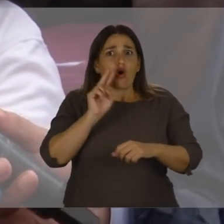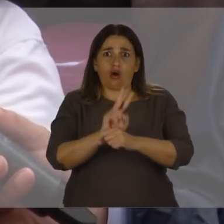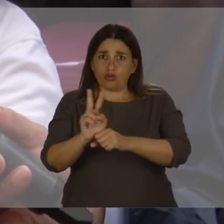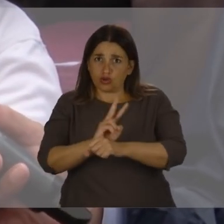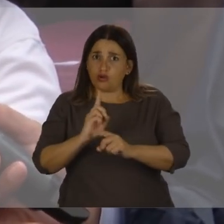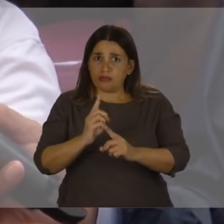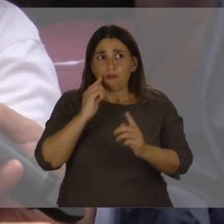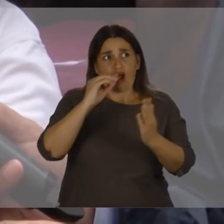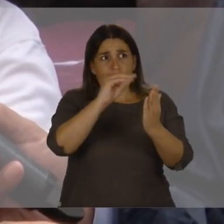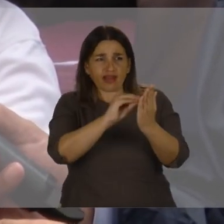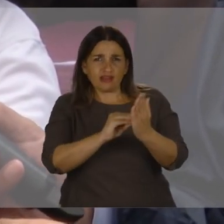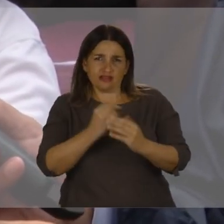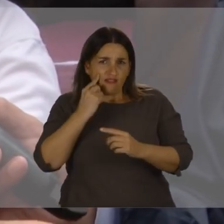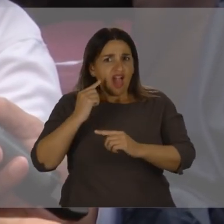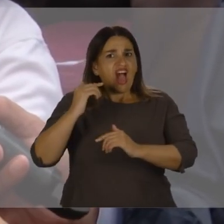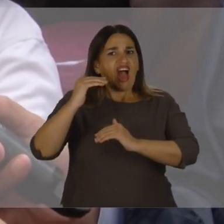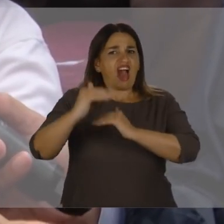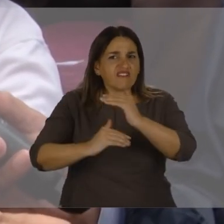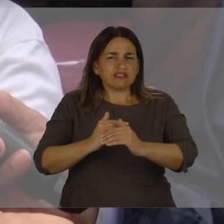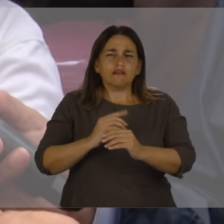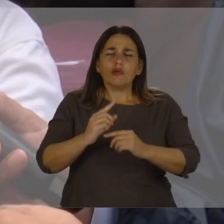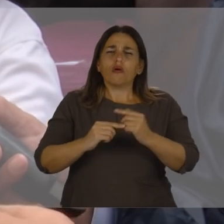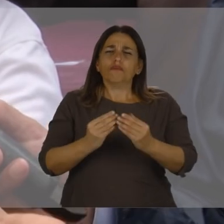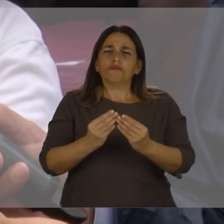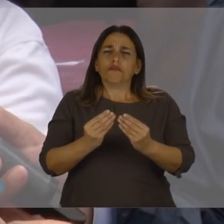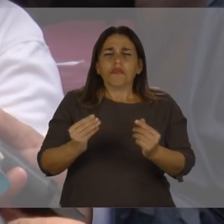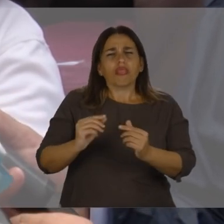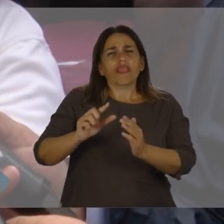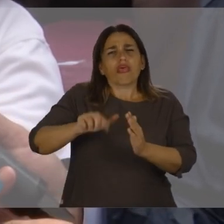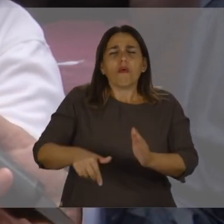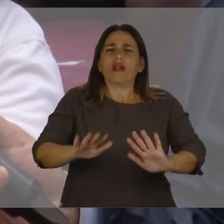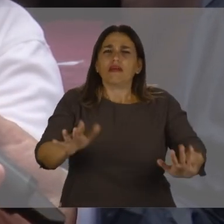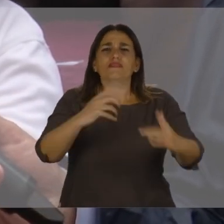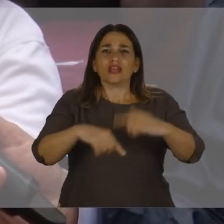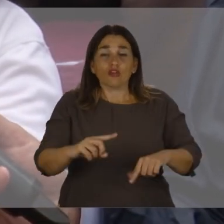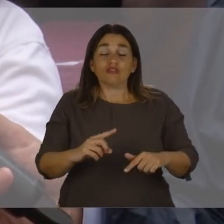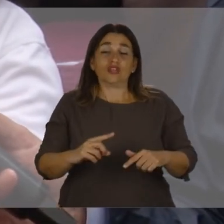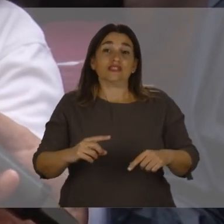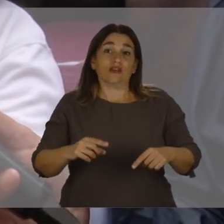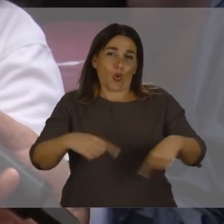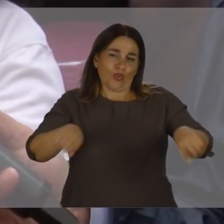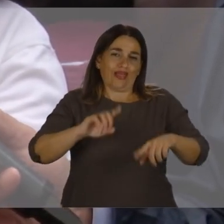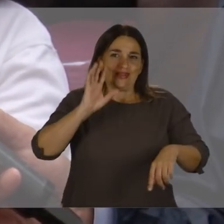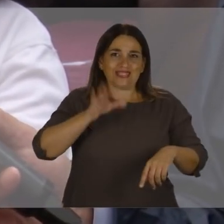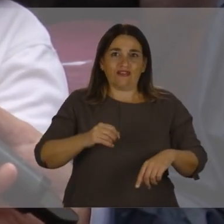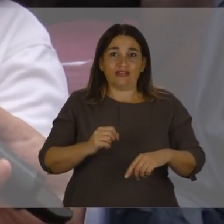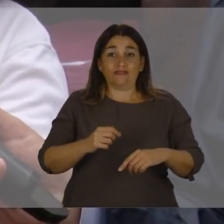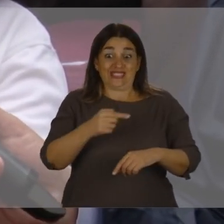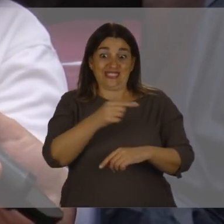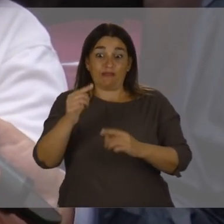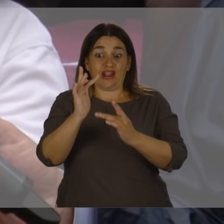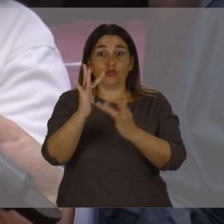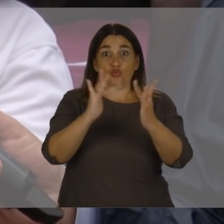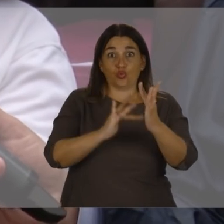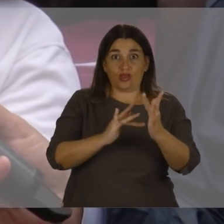Yo lo sigo todo el tiempo en la agenda y veía que avanzaba, pero no al ritmo que debería avanzar. Así que, como ustedes ya saben, que